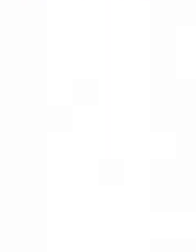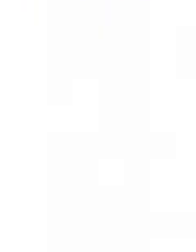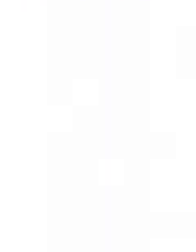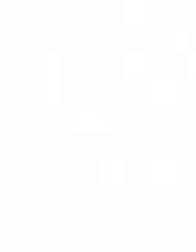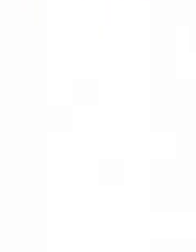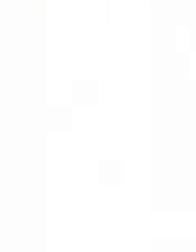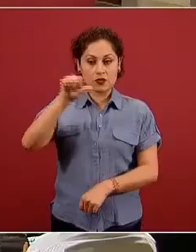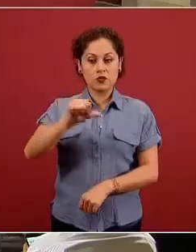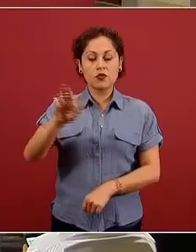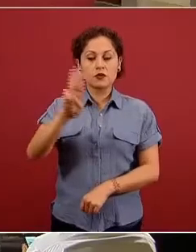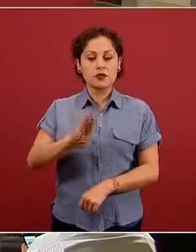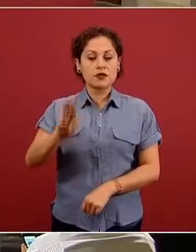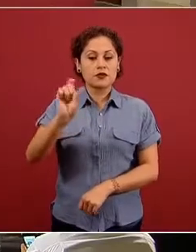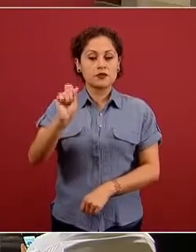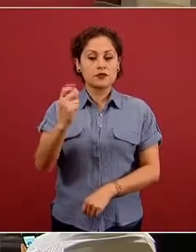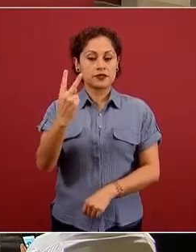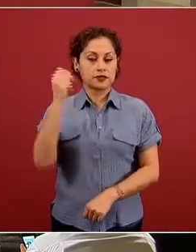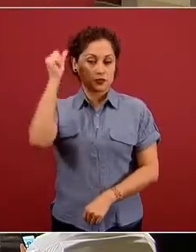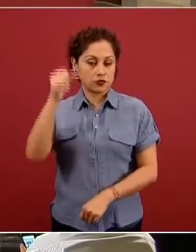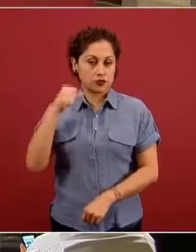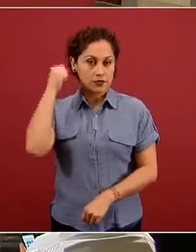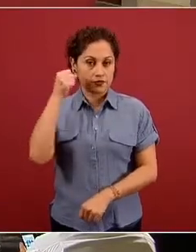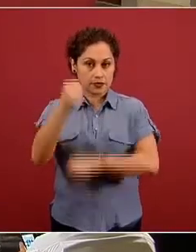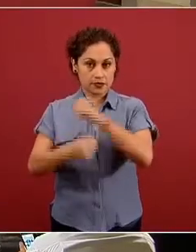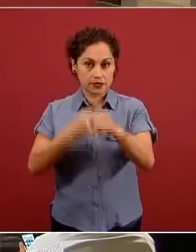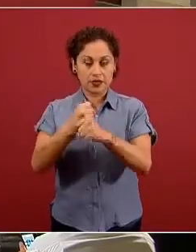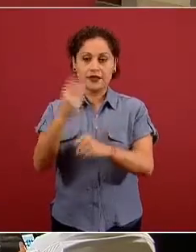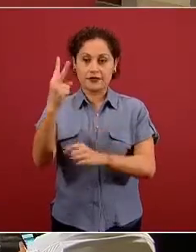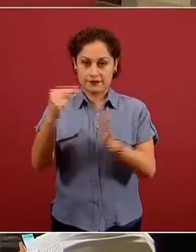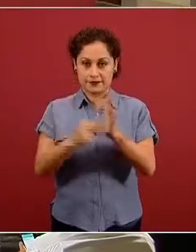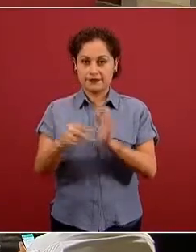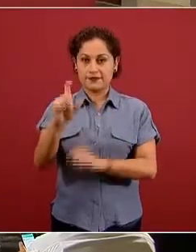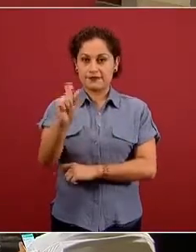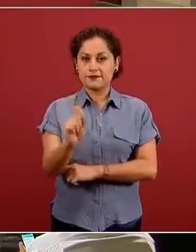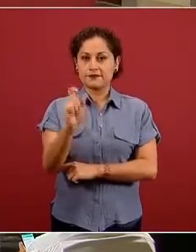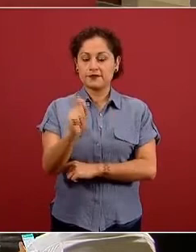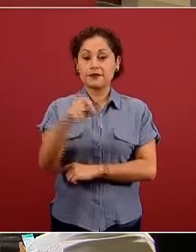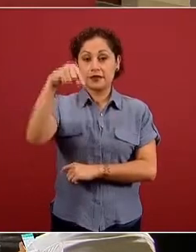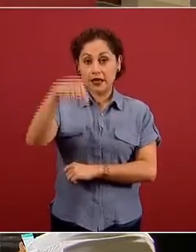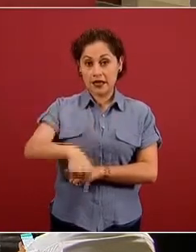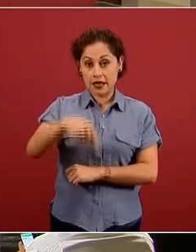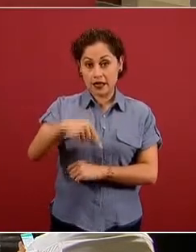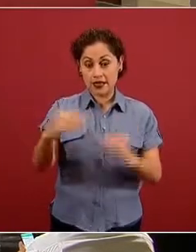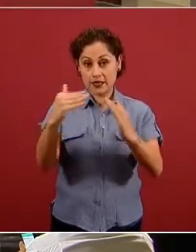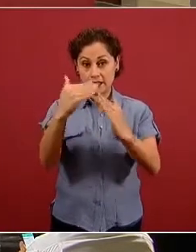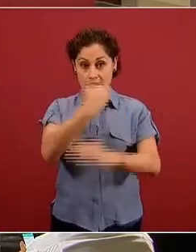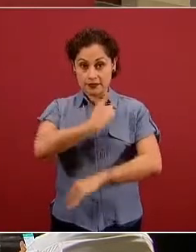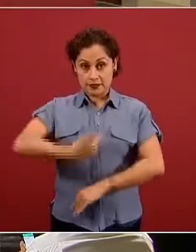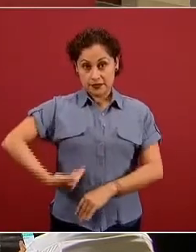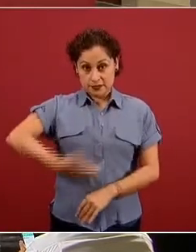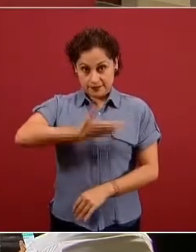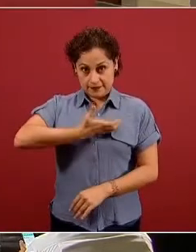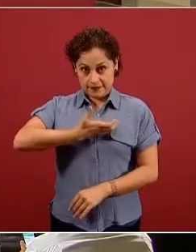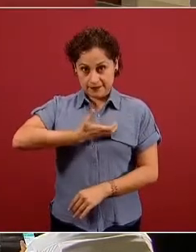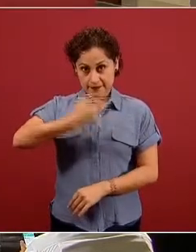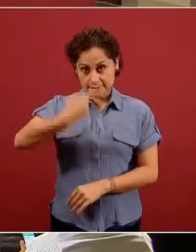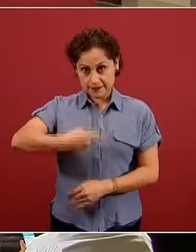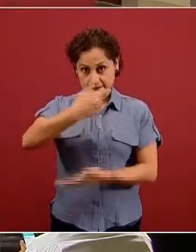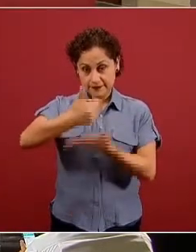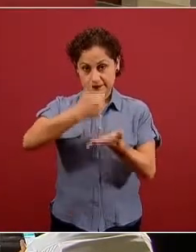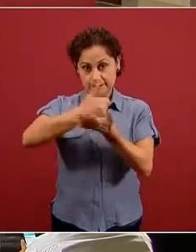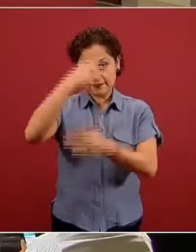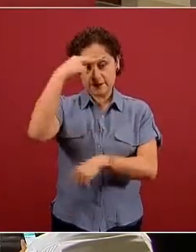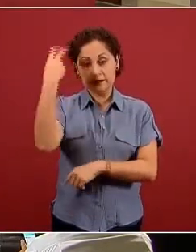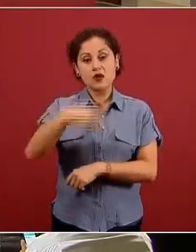del miércoles 22 de abril de 2020. Estamos en el Palacio Nacional de México y vamos a iniciar la conferencia